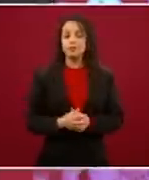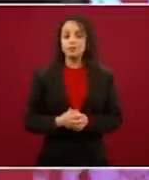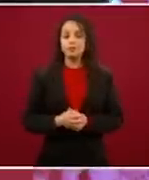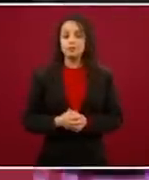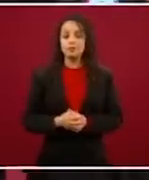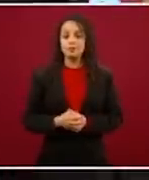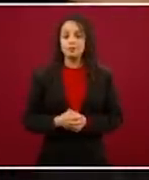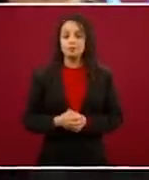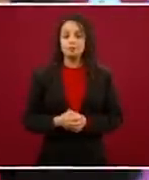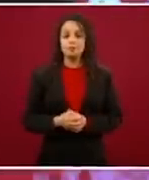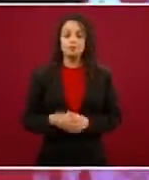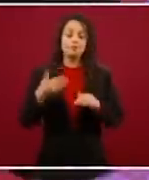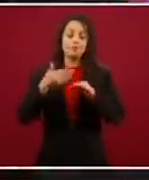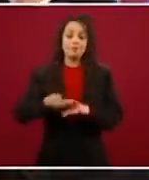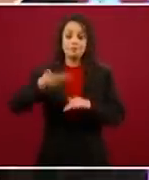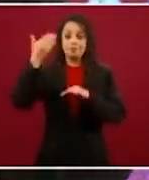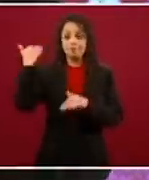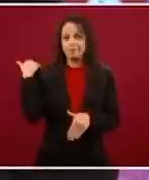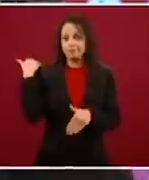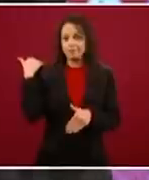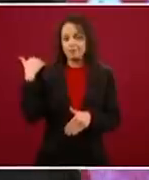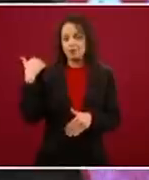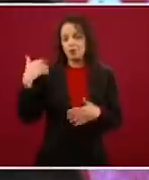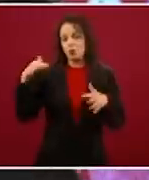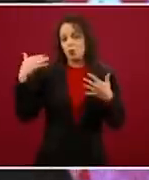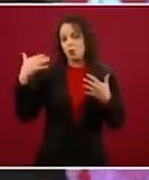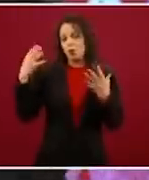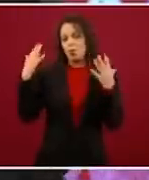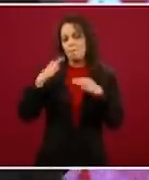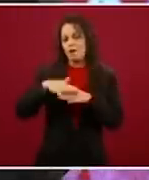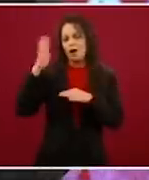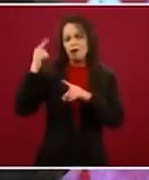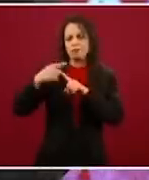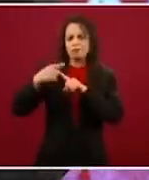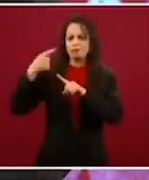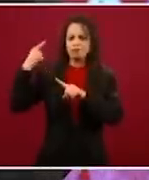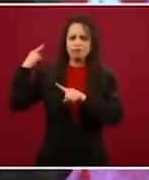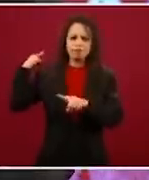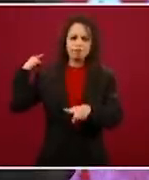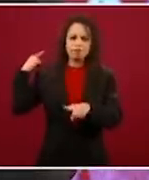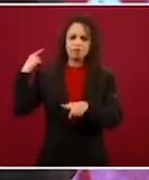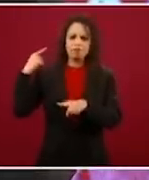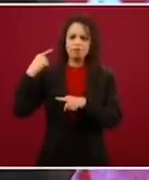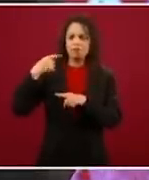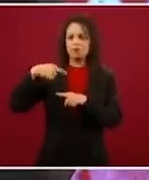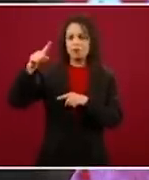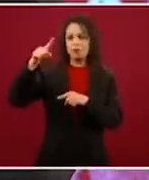y antes, pues, todo el movimiento que se dio en el sureste,